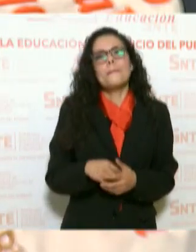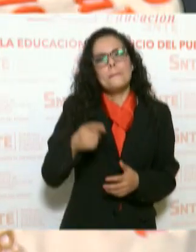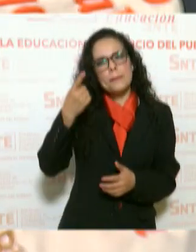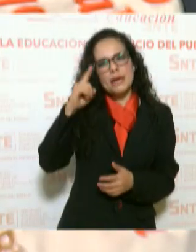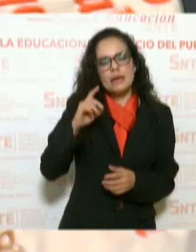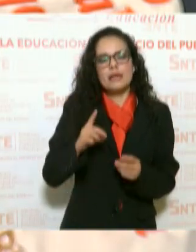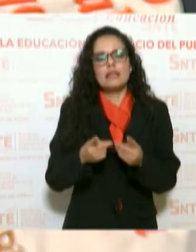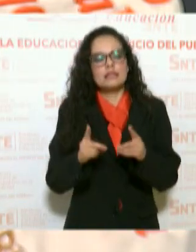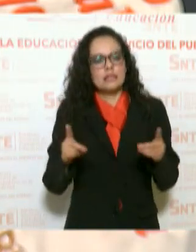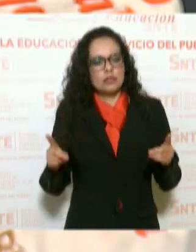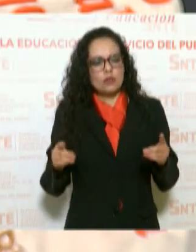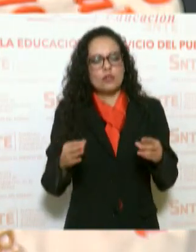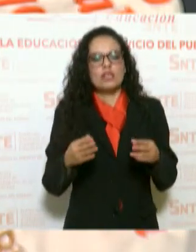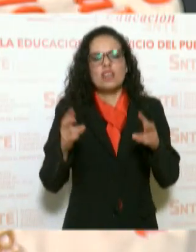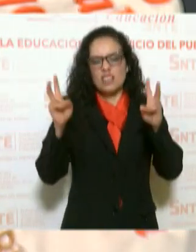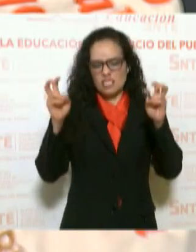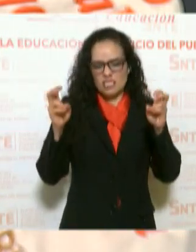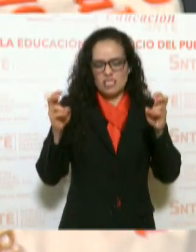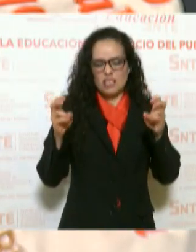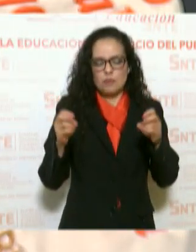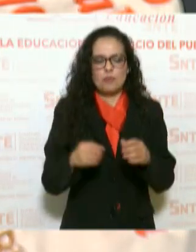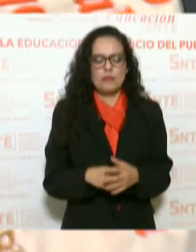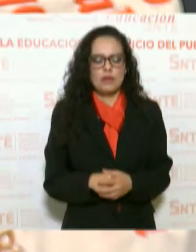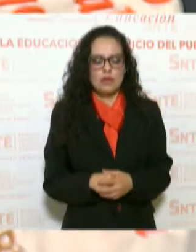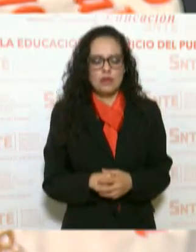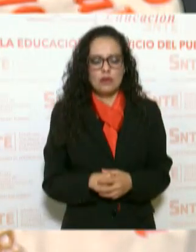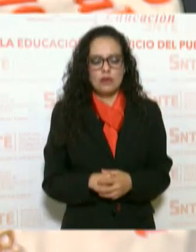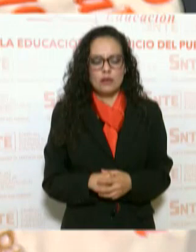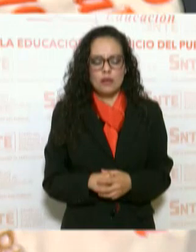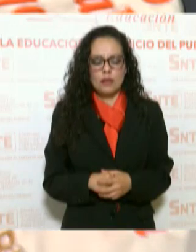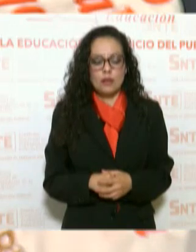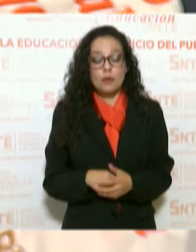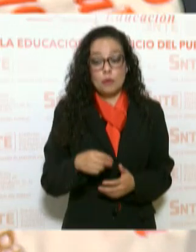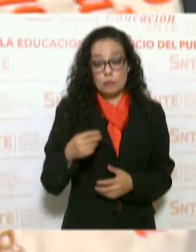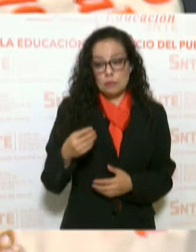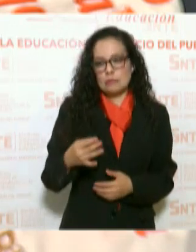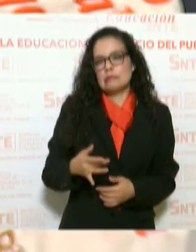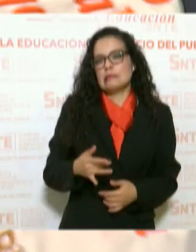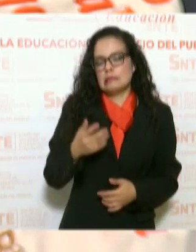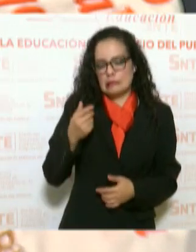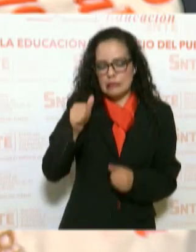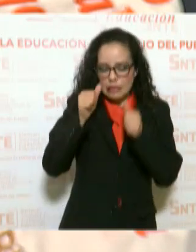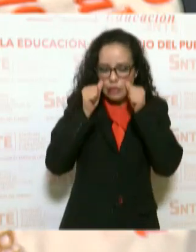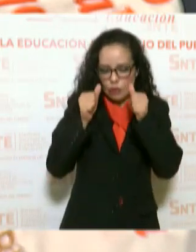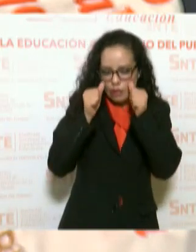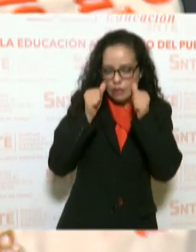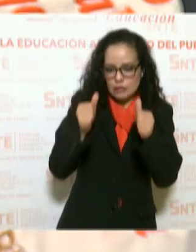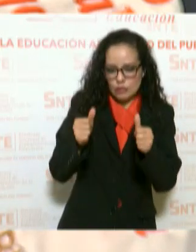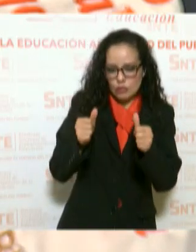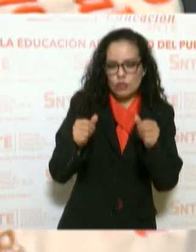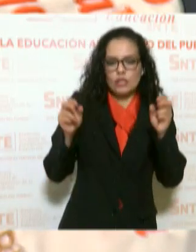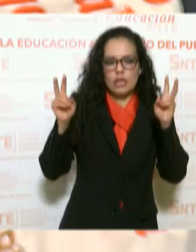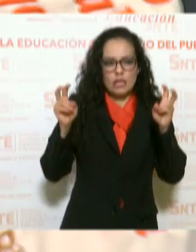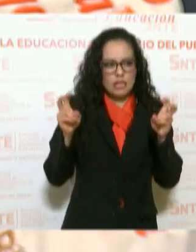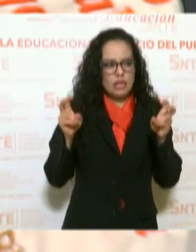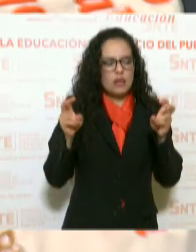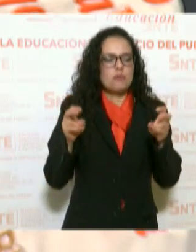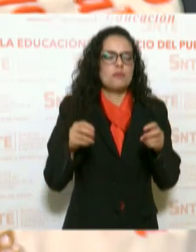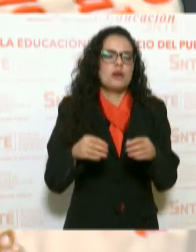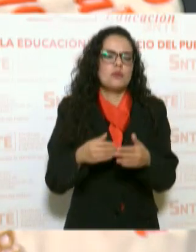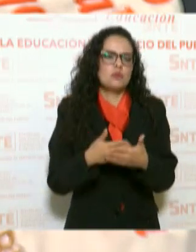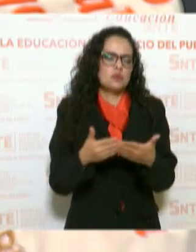esta campaña. Y bien, más allá, el tema del segundo día es poner los términos,